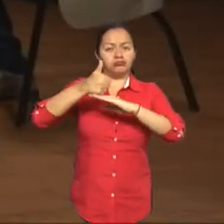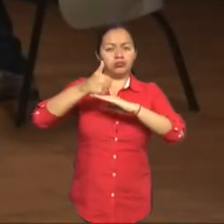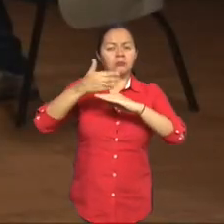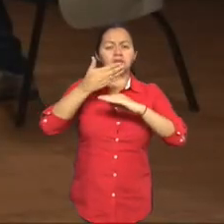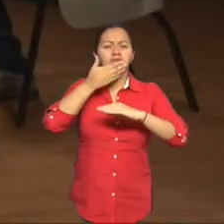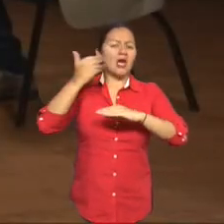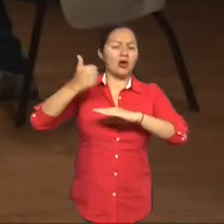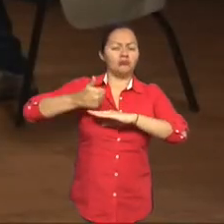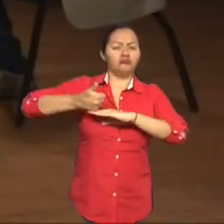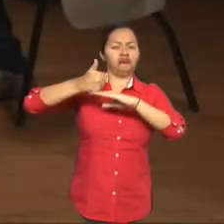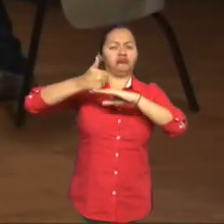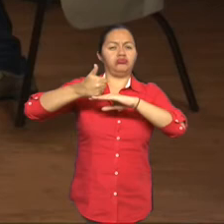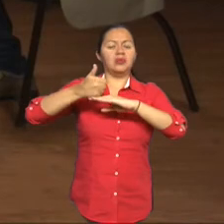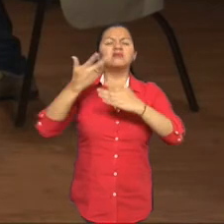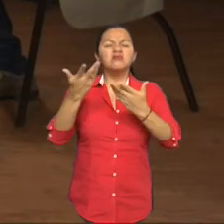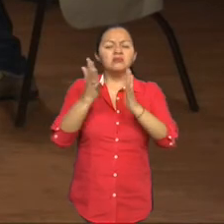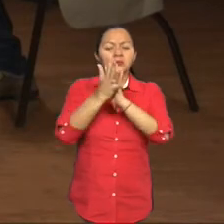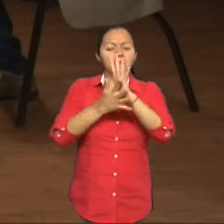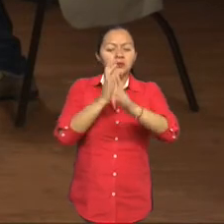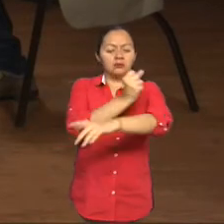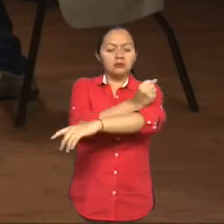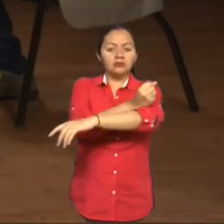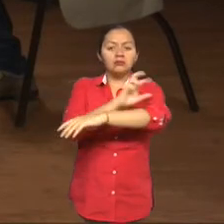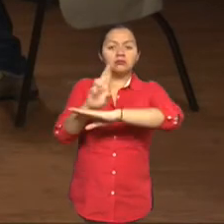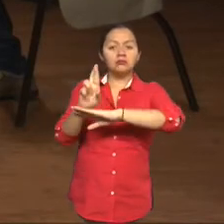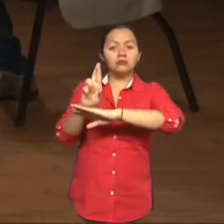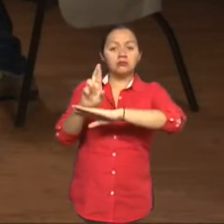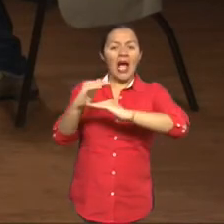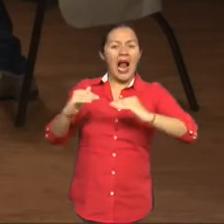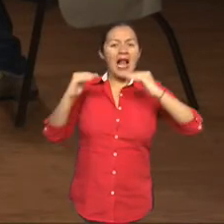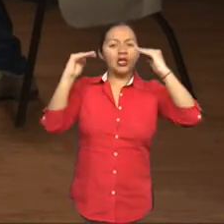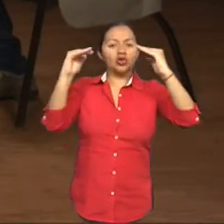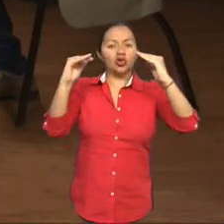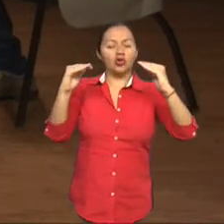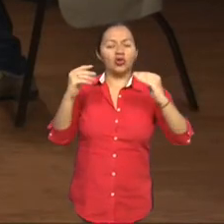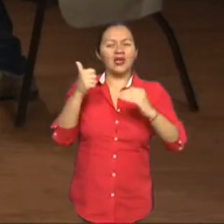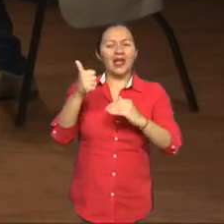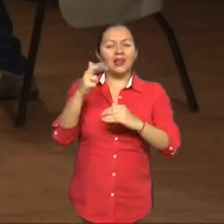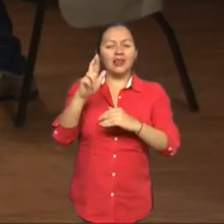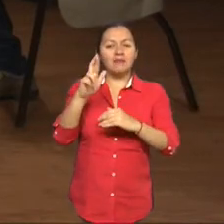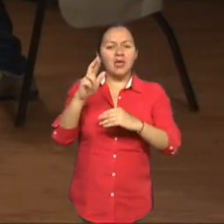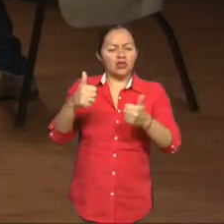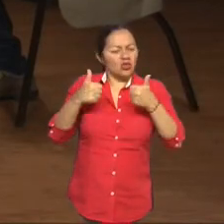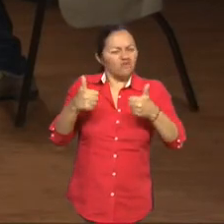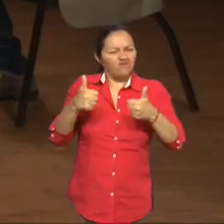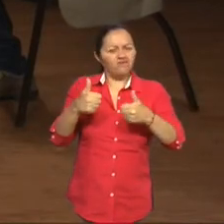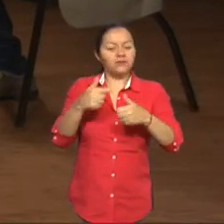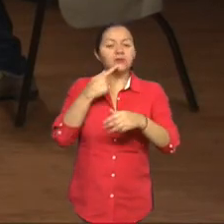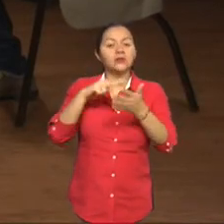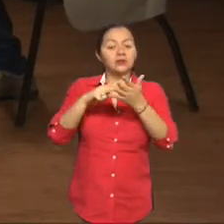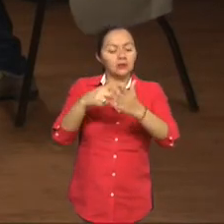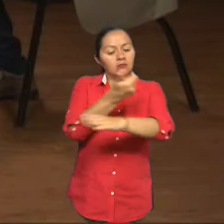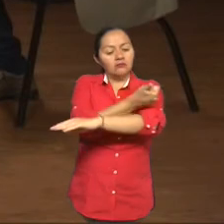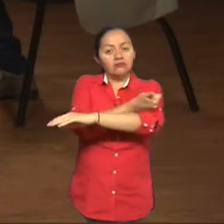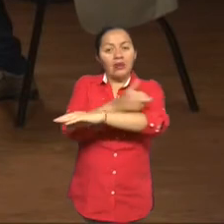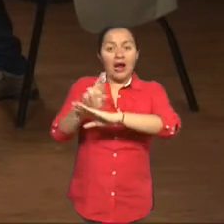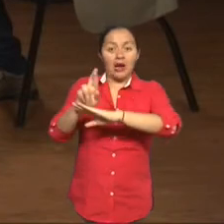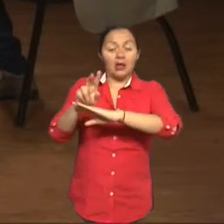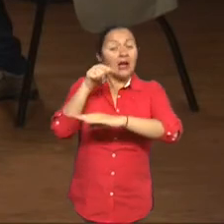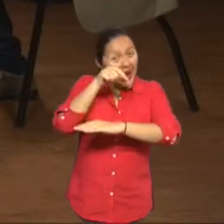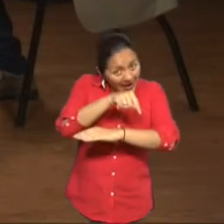alto rendimiento. Las federaciones tienen sus comisiones técnicas, pero de varios entrenadores de varios deportes. Entonces, cuando ellos